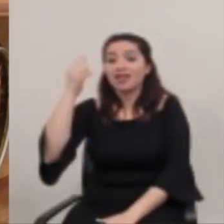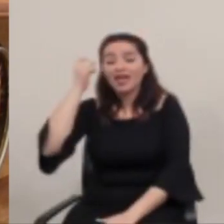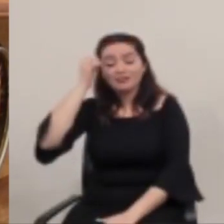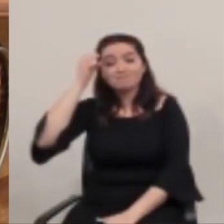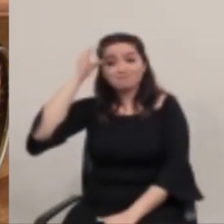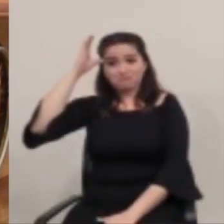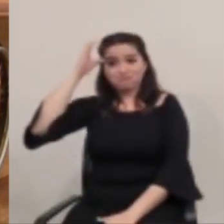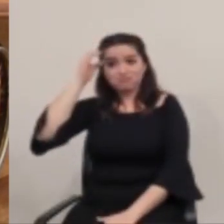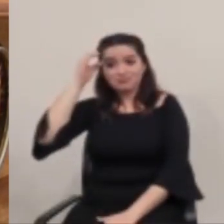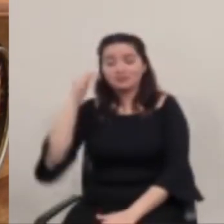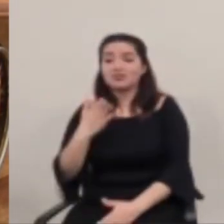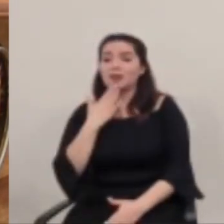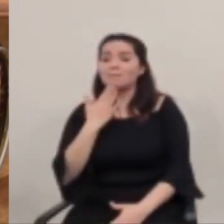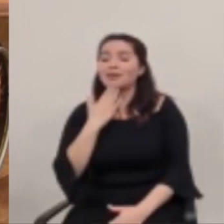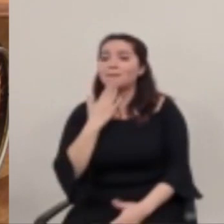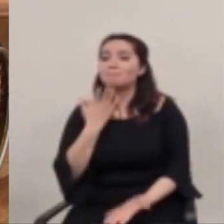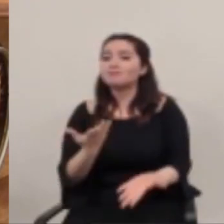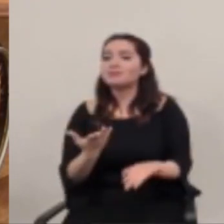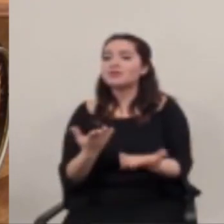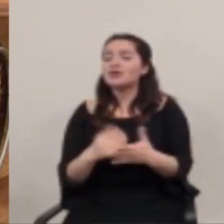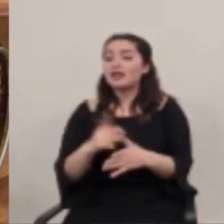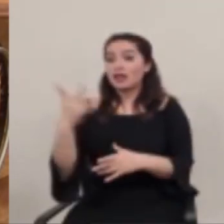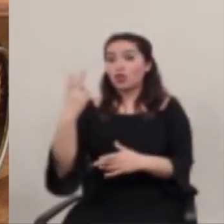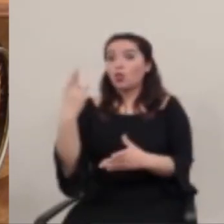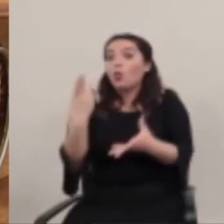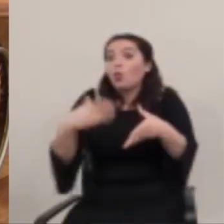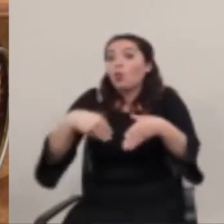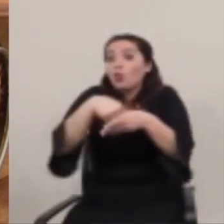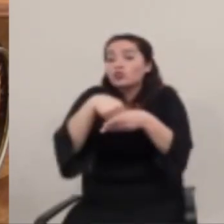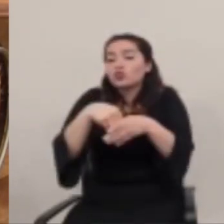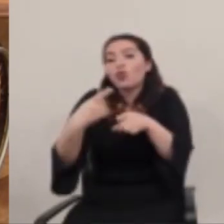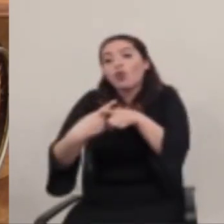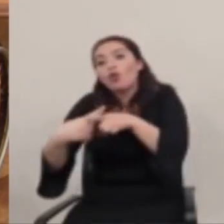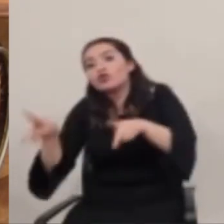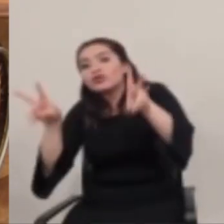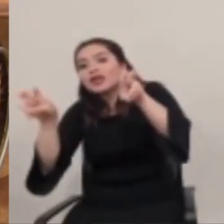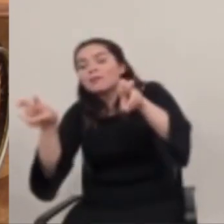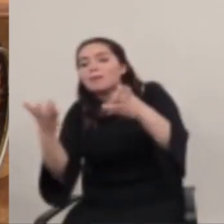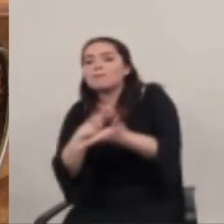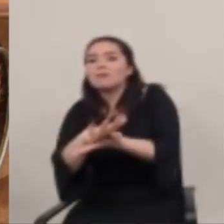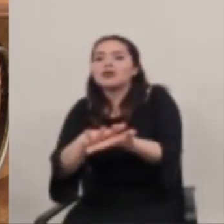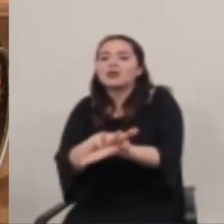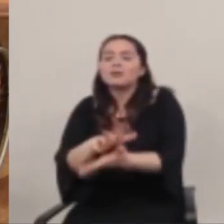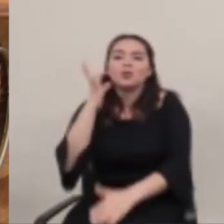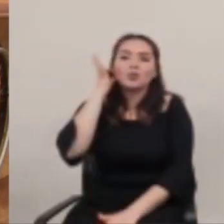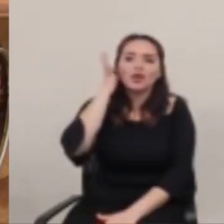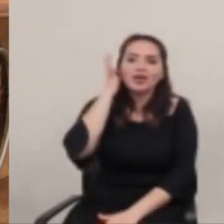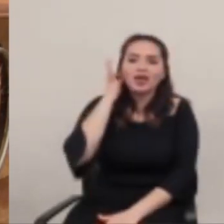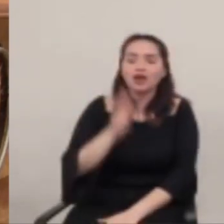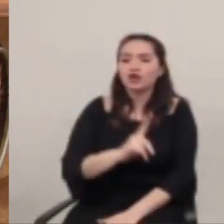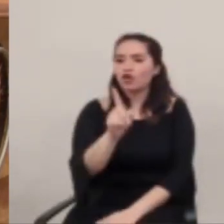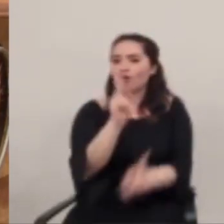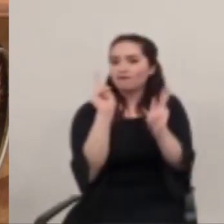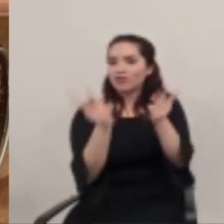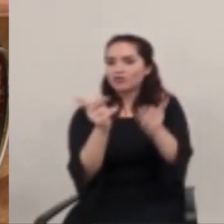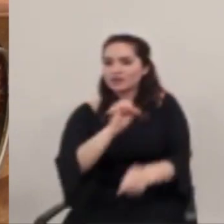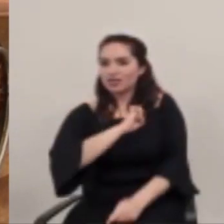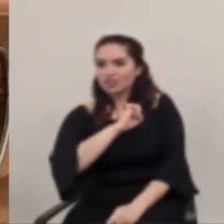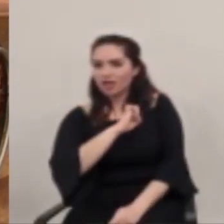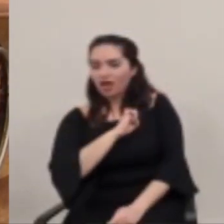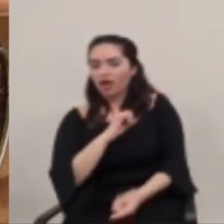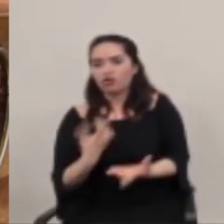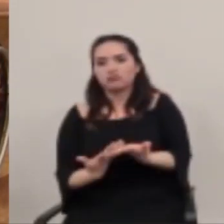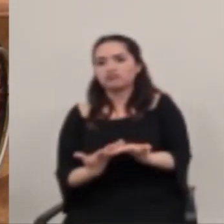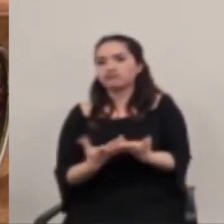una imposibilidad, y si alguien junta las dos y tal vez algún tema más como ser mujer, no vivir en Santiago, pertenecer a una minoría